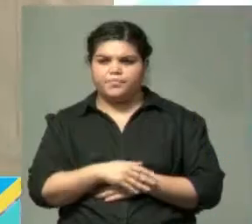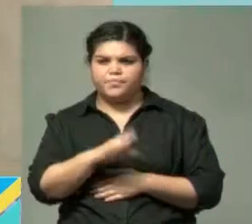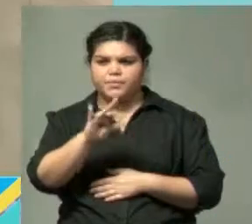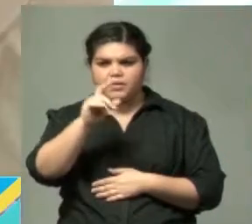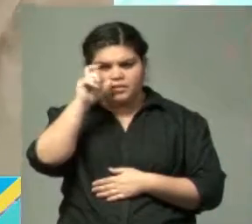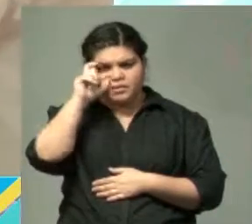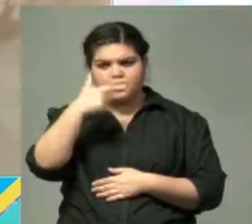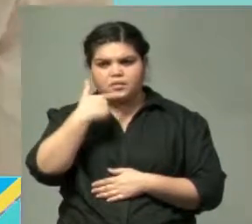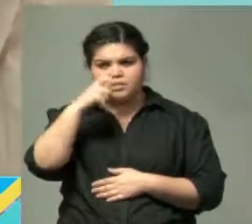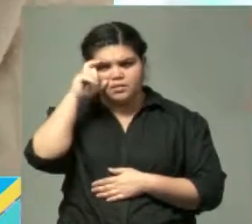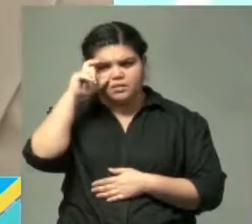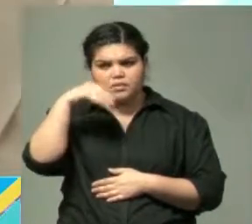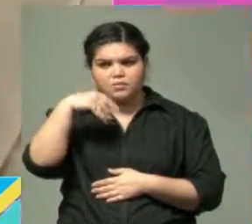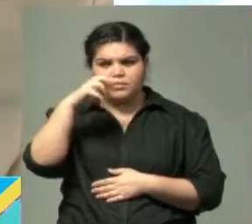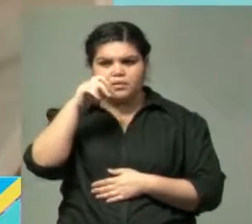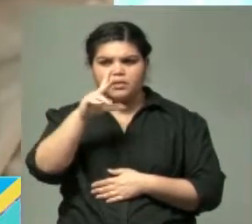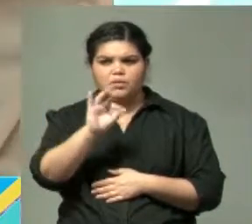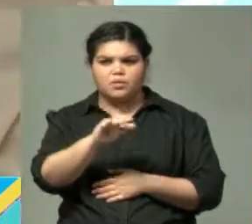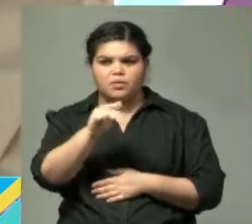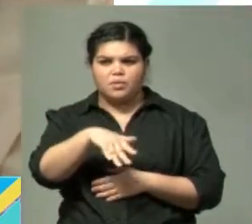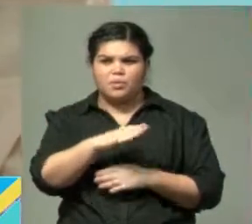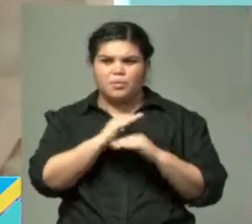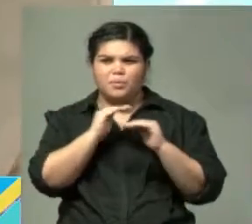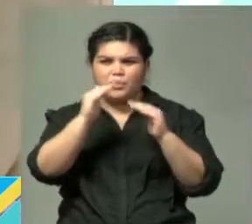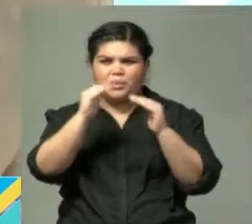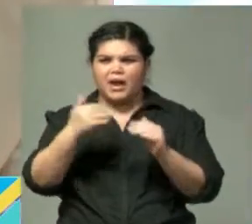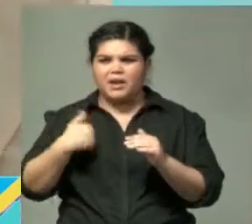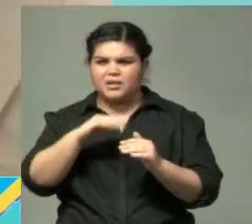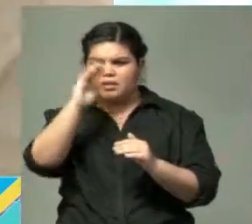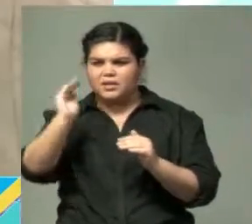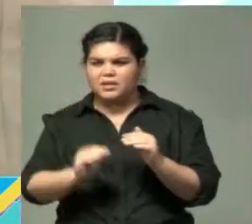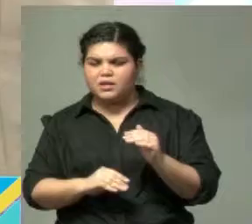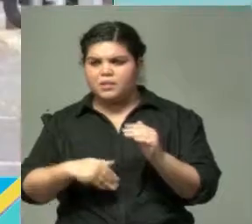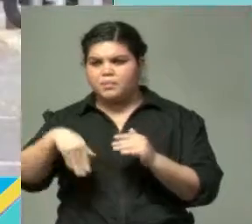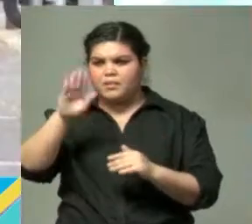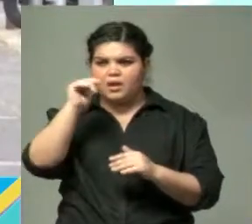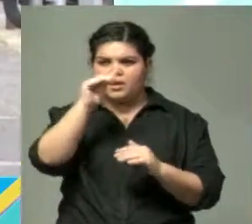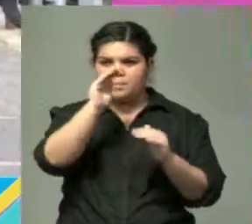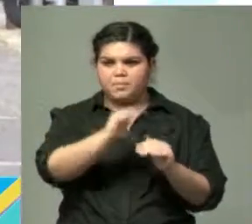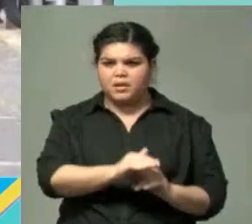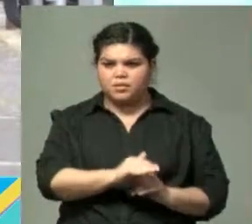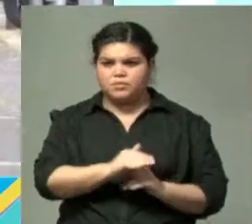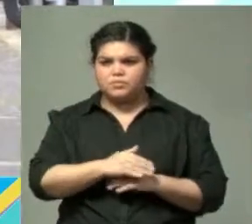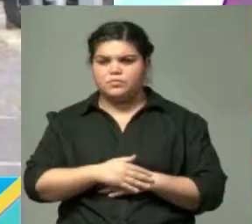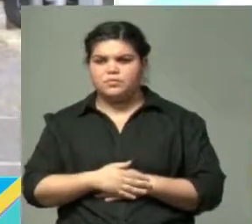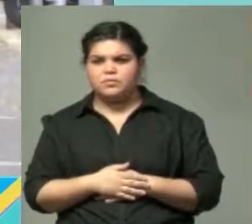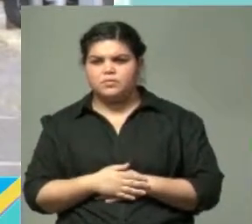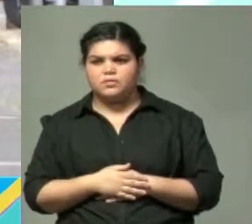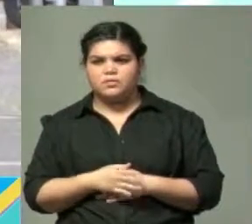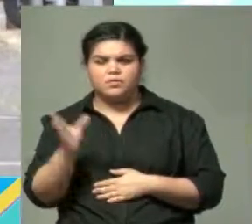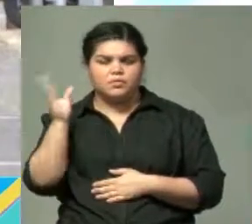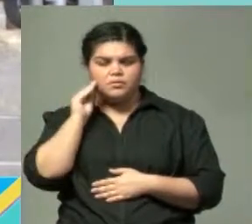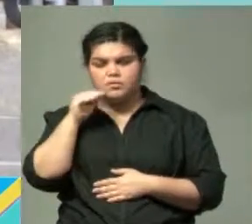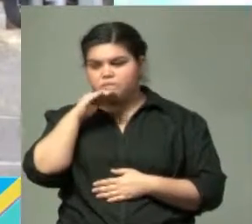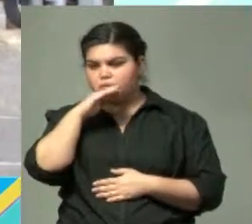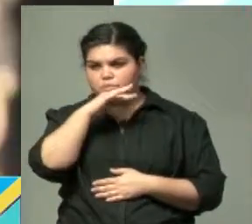más baja que la del resto de la Argentina. Claro. Y nosotros siempre le decimos a los alumnos, ustedes miren subempleo demandante, no tanto miden